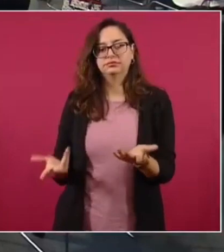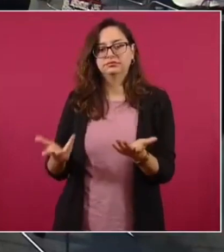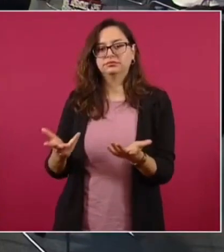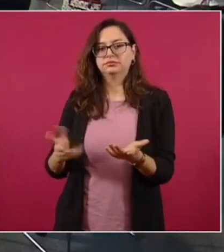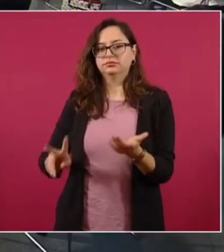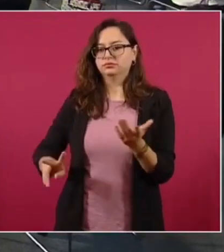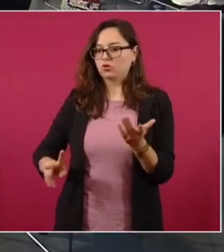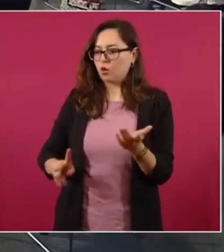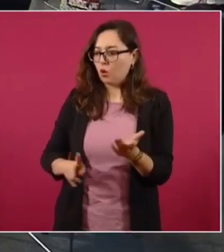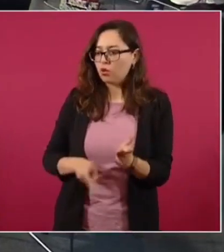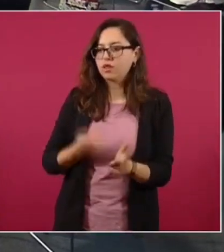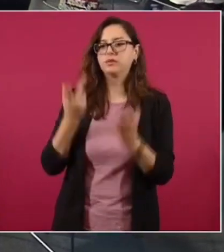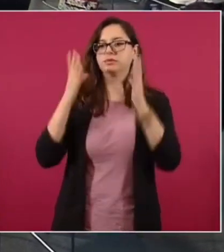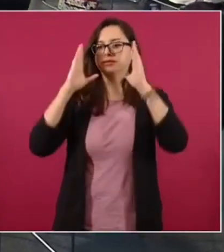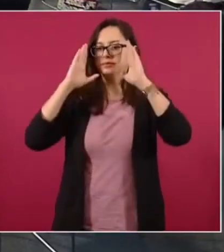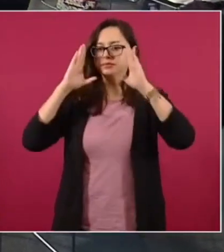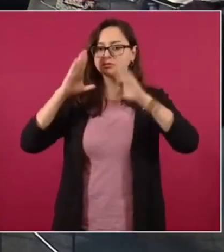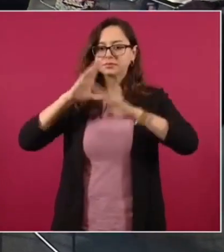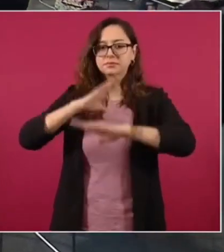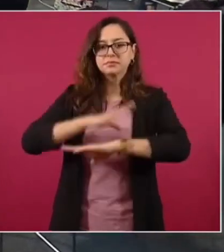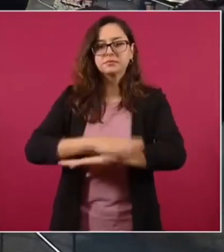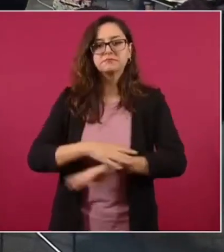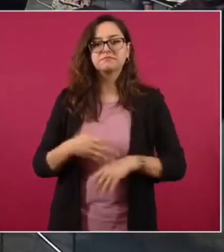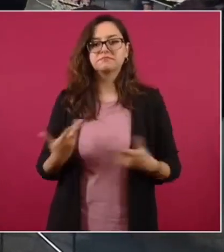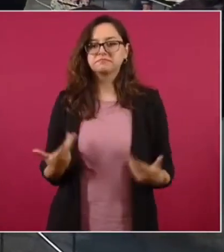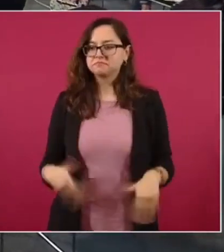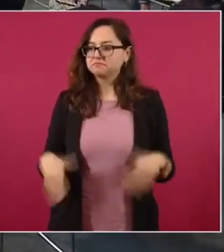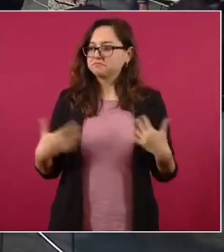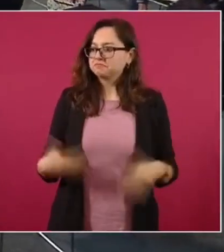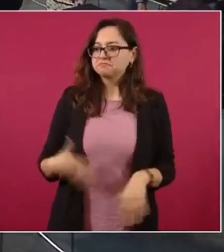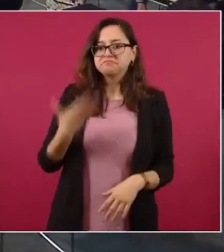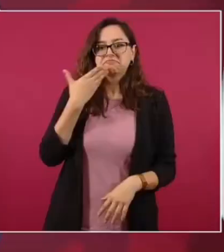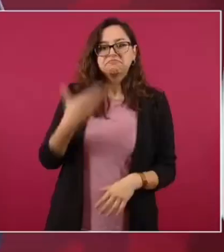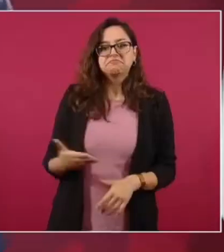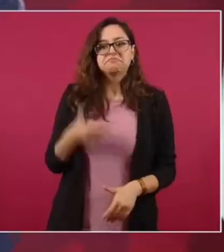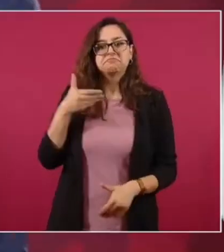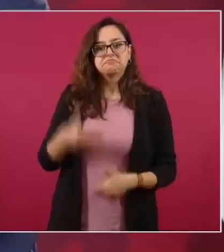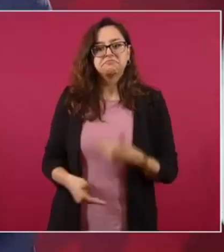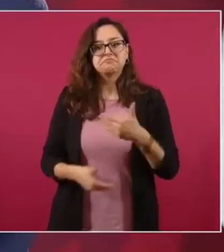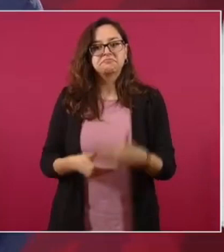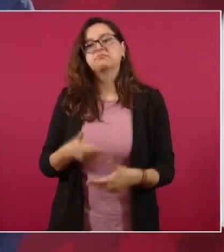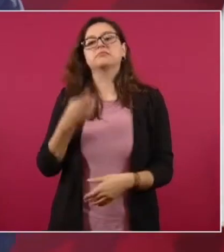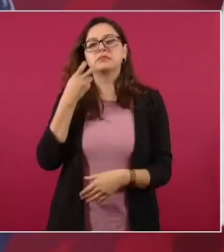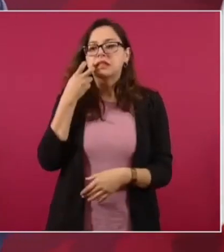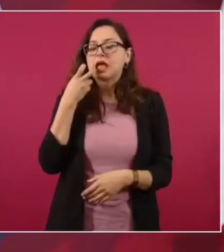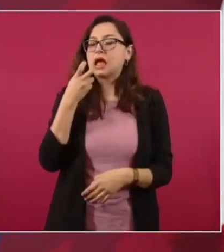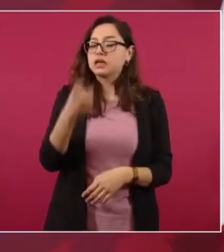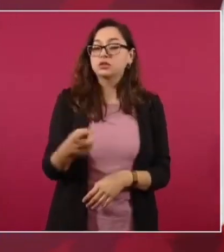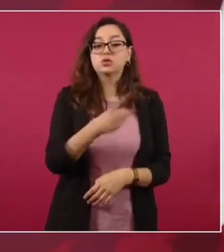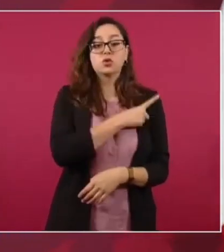Fue un gran paso y tenemos que ir a la integración